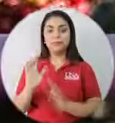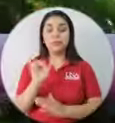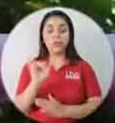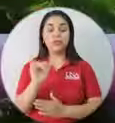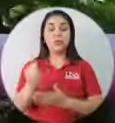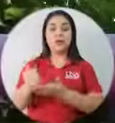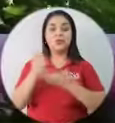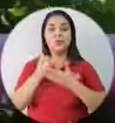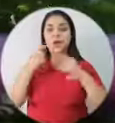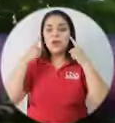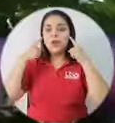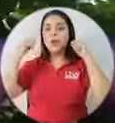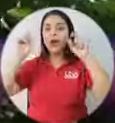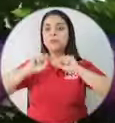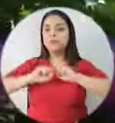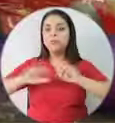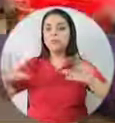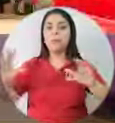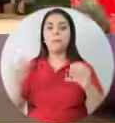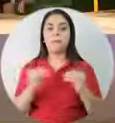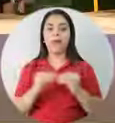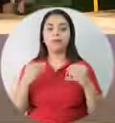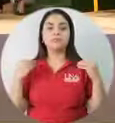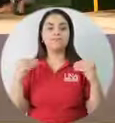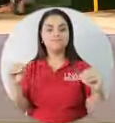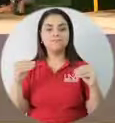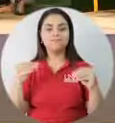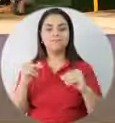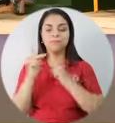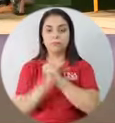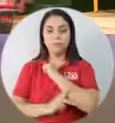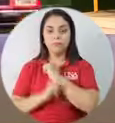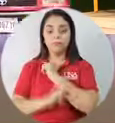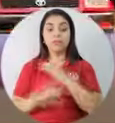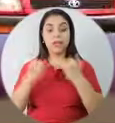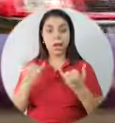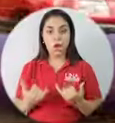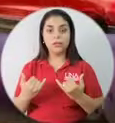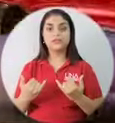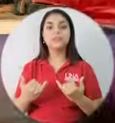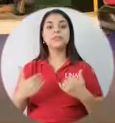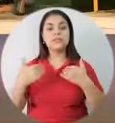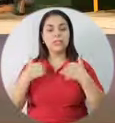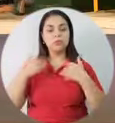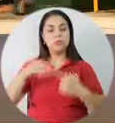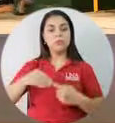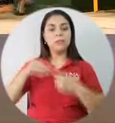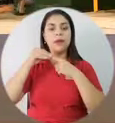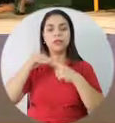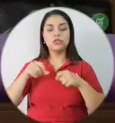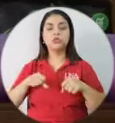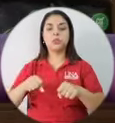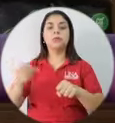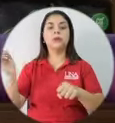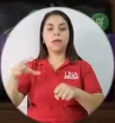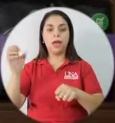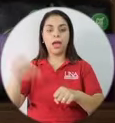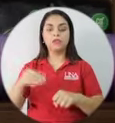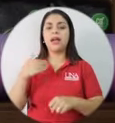permitió todavía tener un mayor alcance en el comercio y a nivel país. Al día de hoy estamos en los